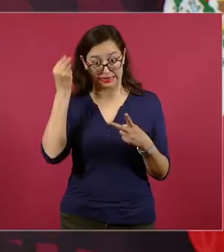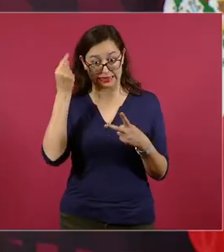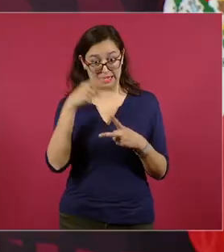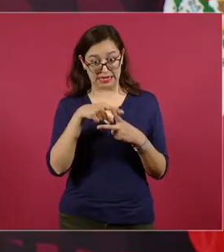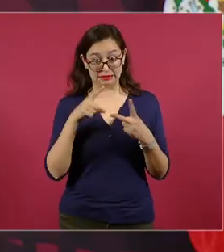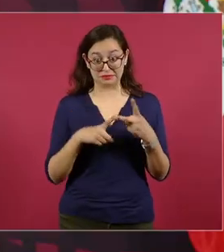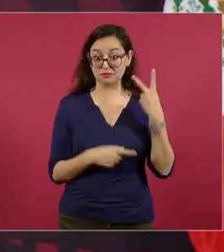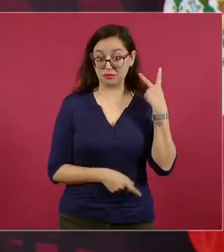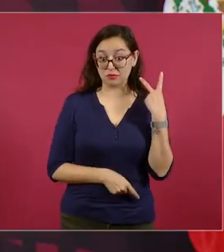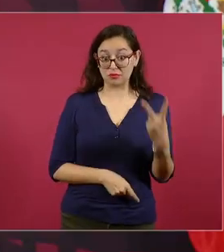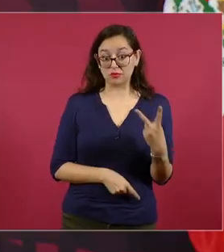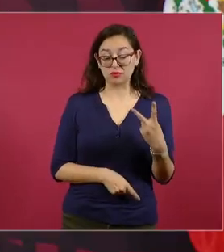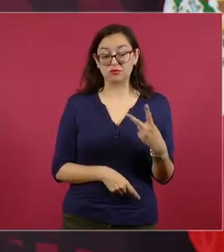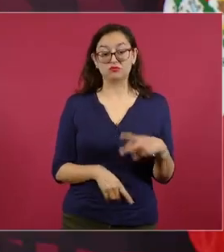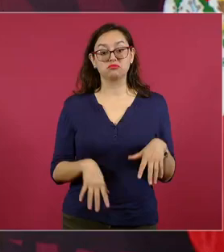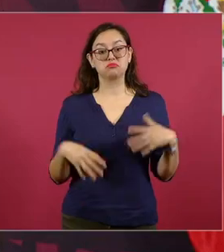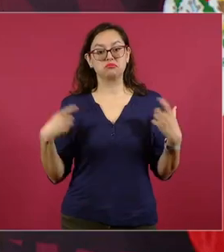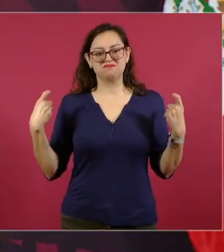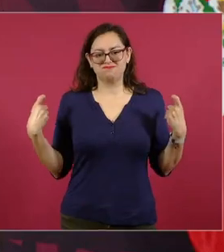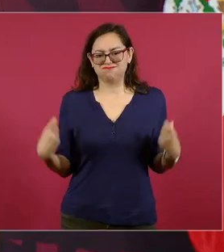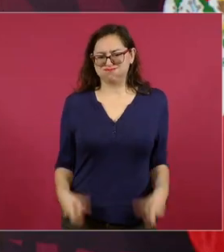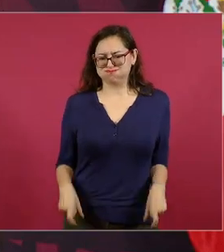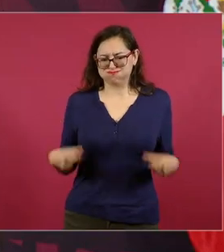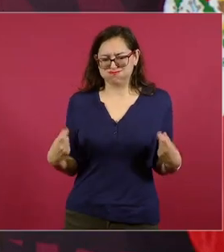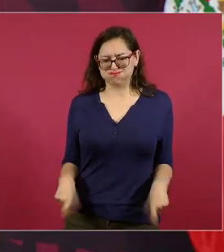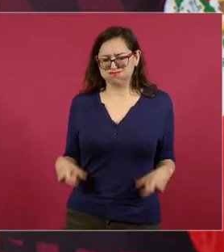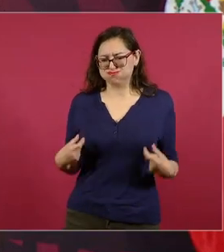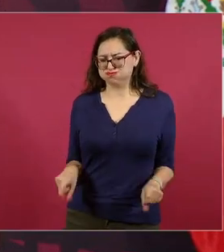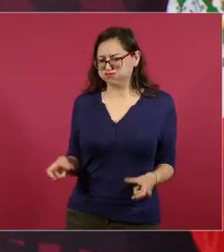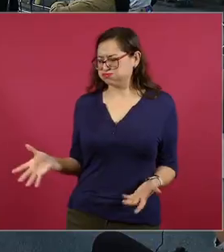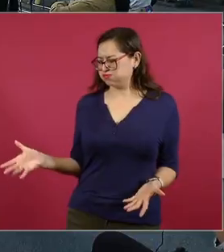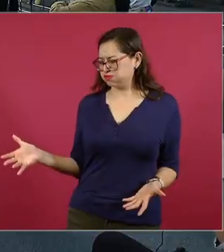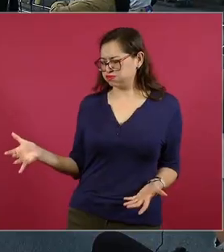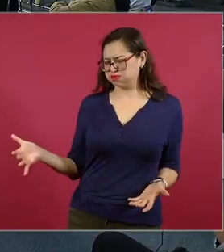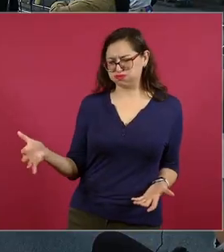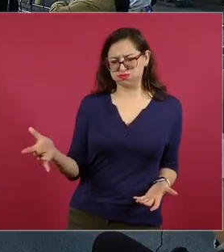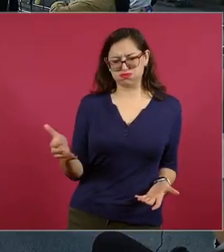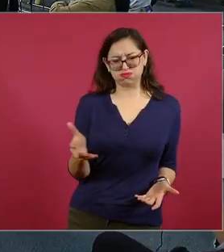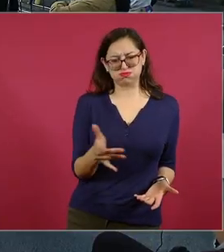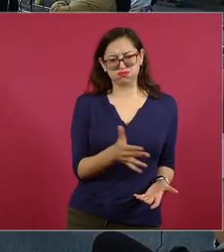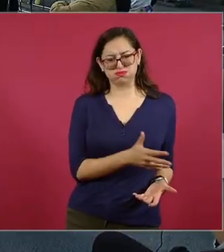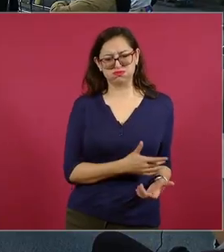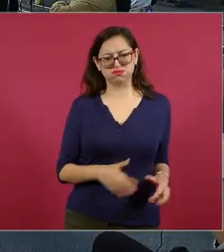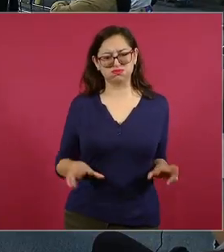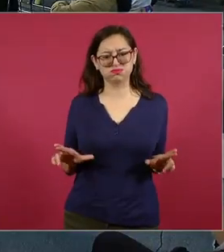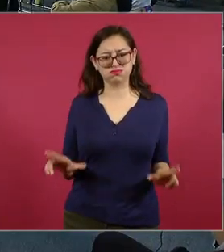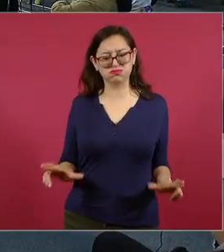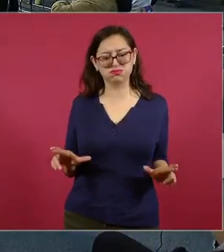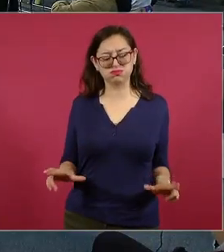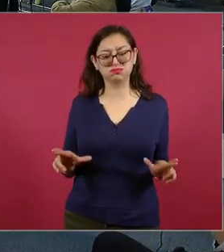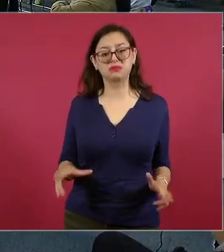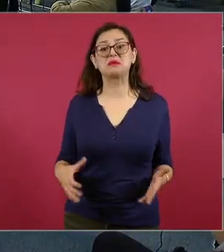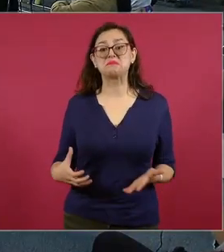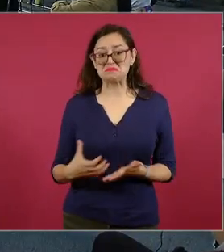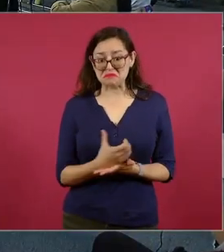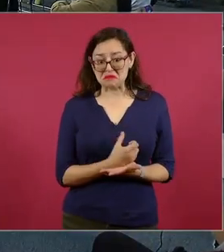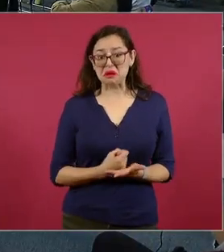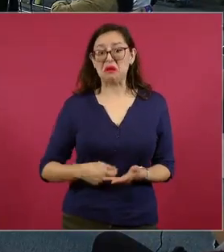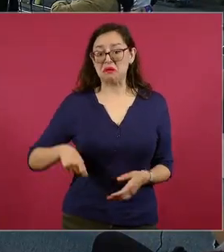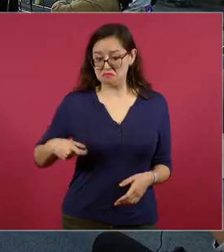lograron la mitad de todas las utilidades de la banca extranjera en